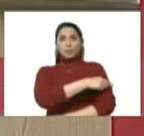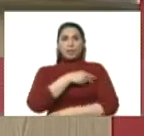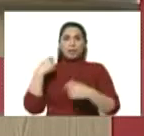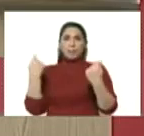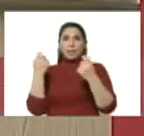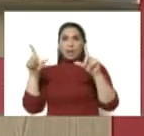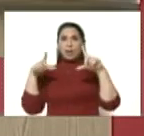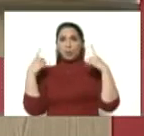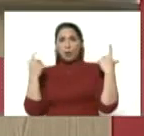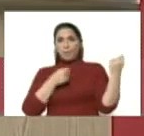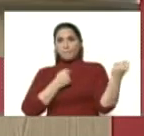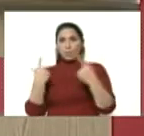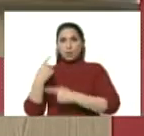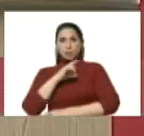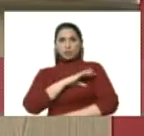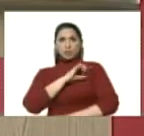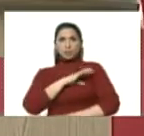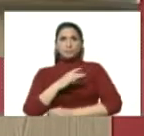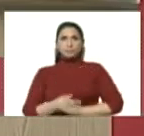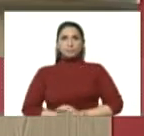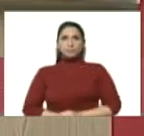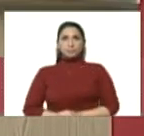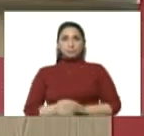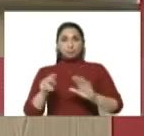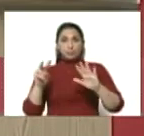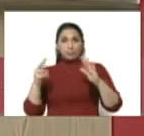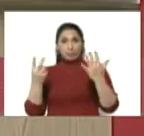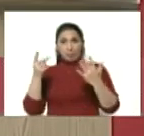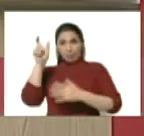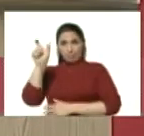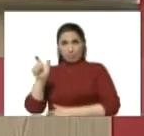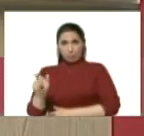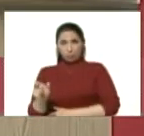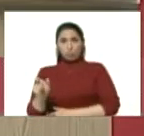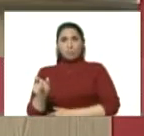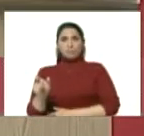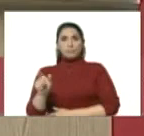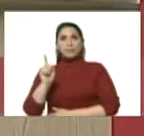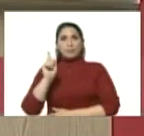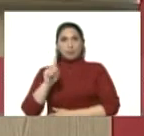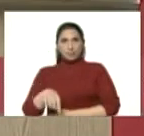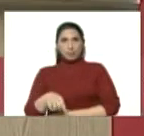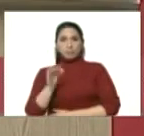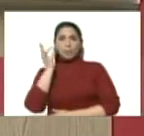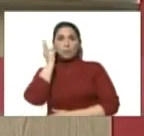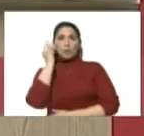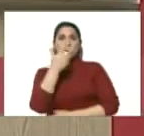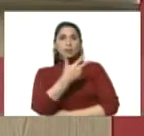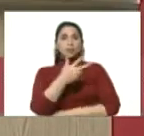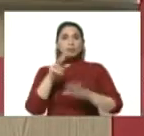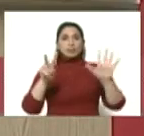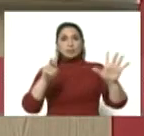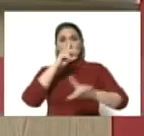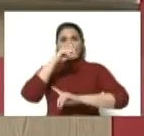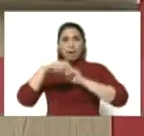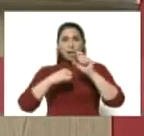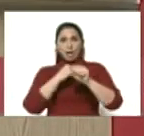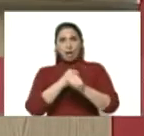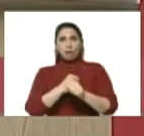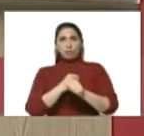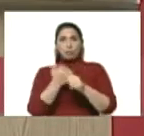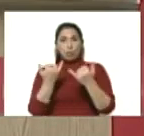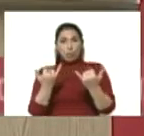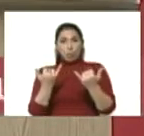un caso importado de Chile. El séptimo caso, igualmente, es una mujer de 37 años que llegó en este